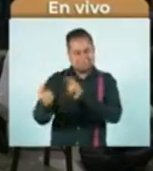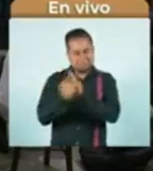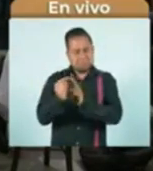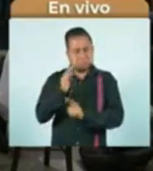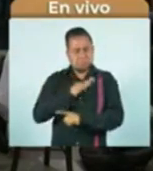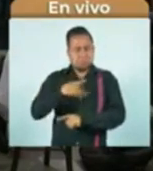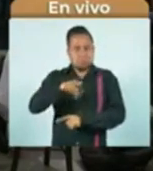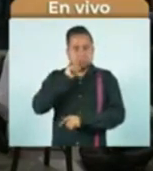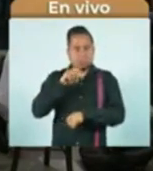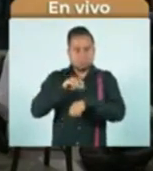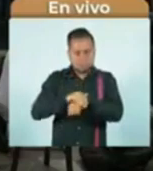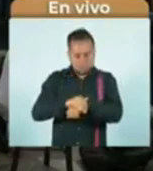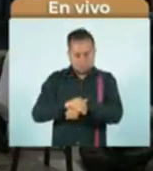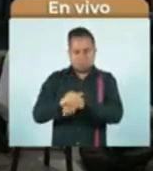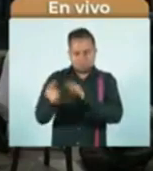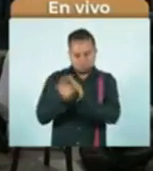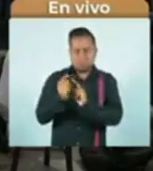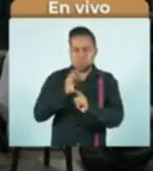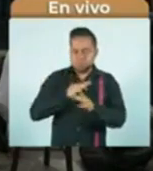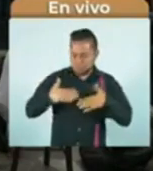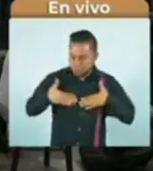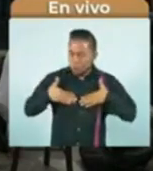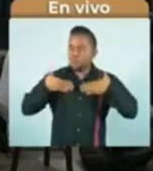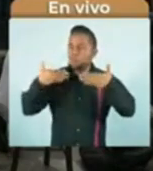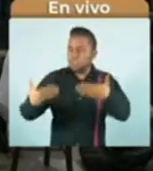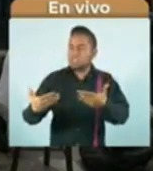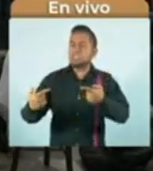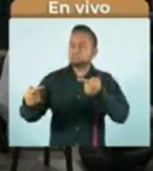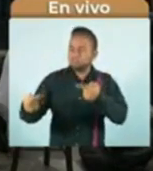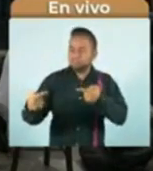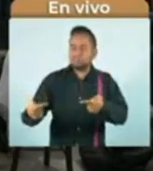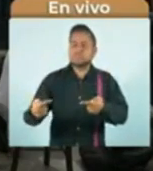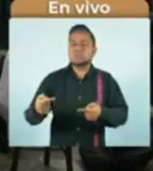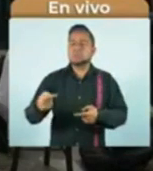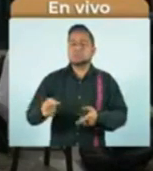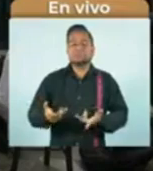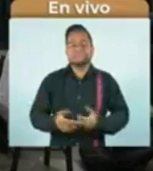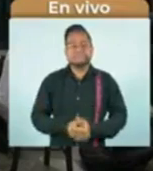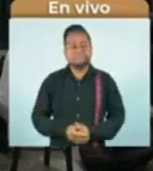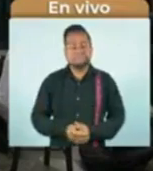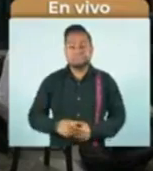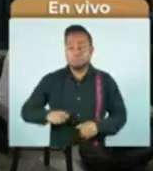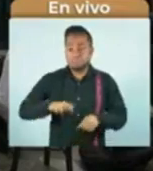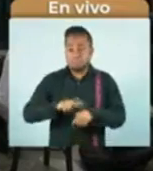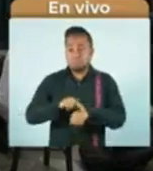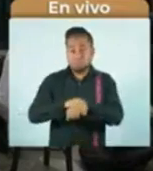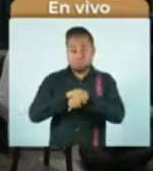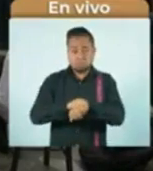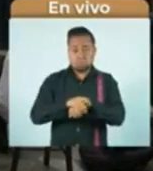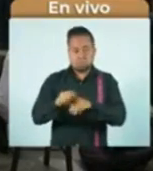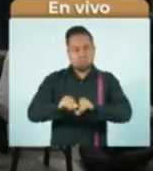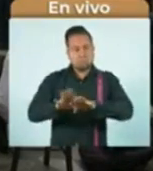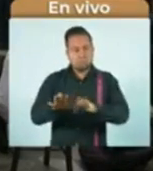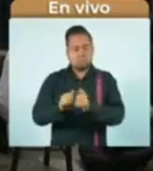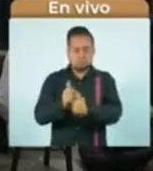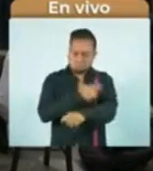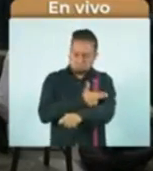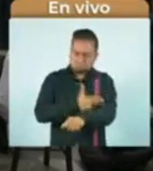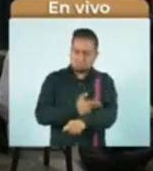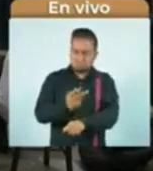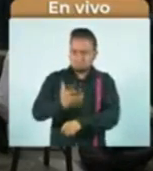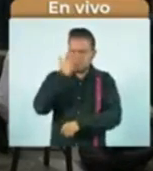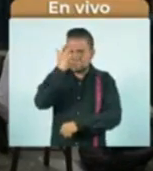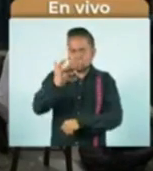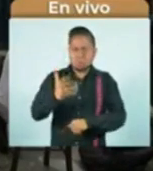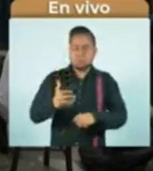también los amigos se dicen las cosas claras. Si no, imagínense, y el gobernador es su amigo, y es claro, y es contundente.